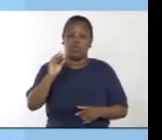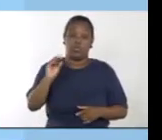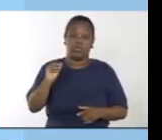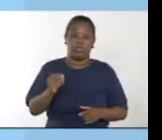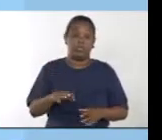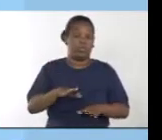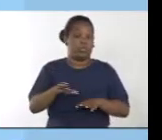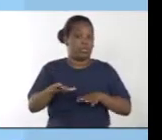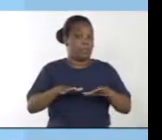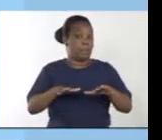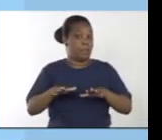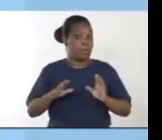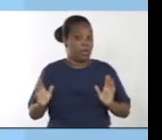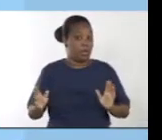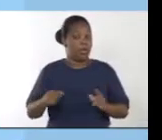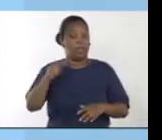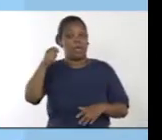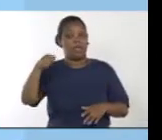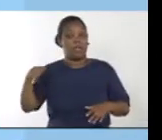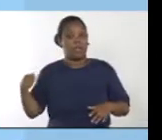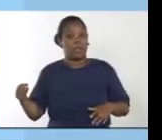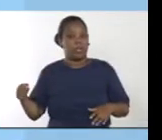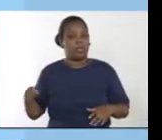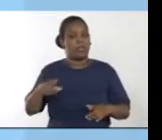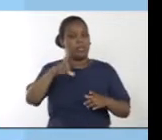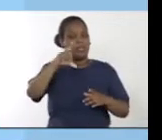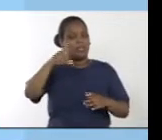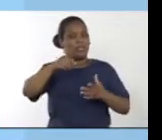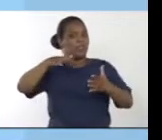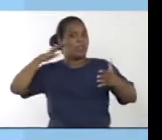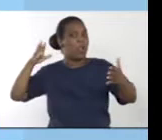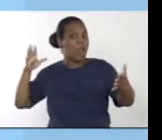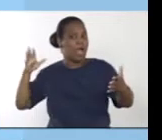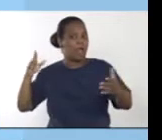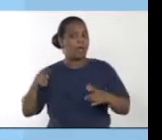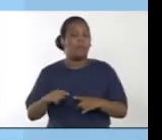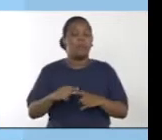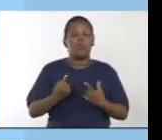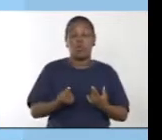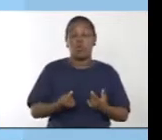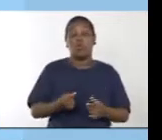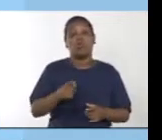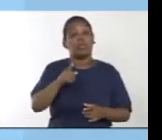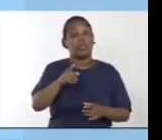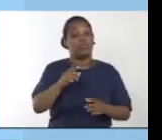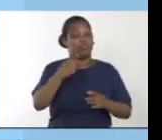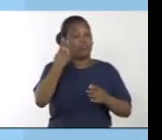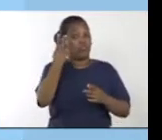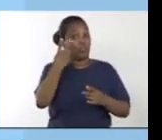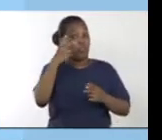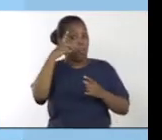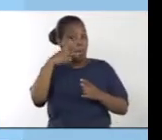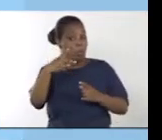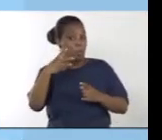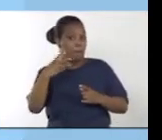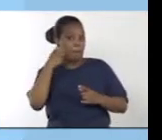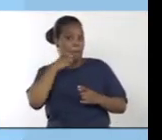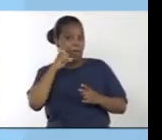Ya ustedes están en condiciones de escribir textos extensos, por lo que les sugiero que lo hagan en más de un